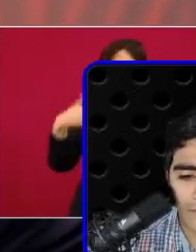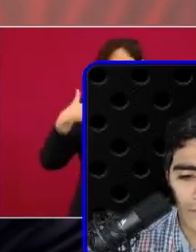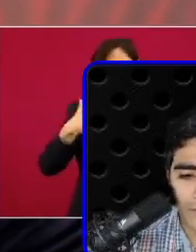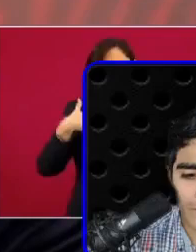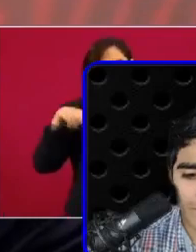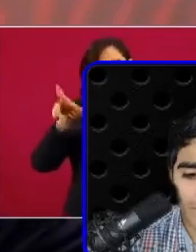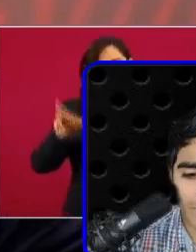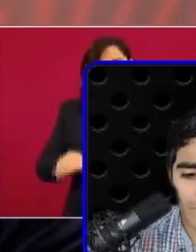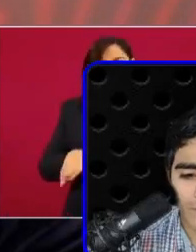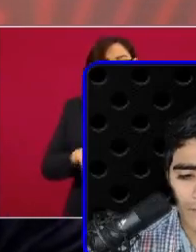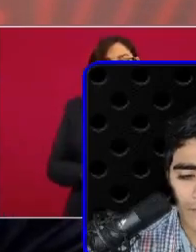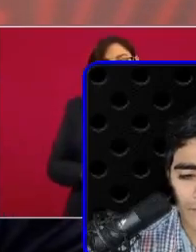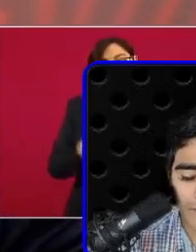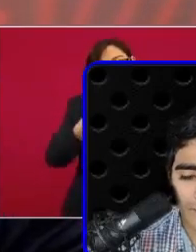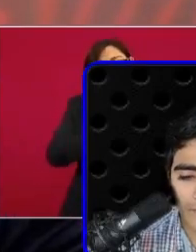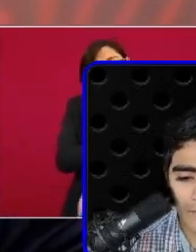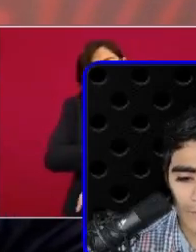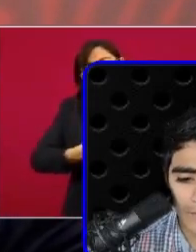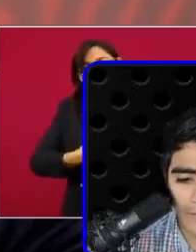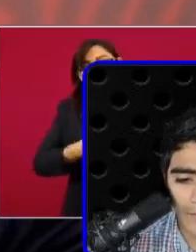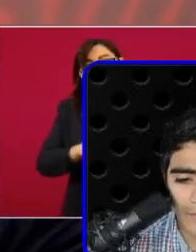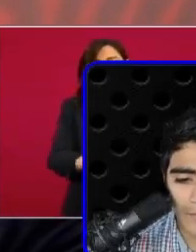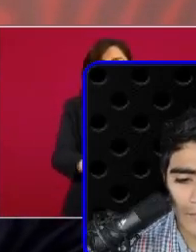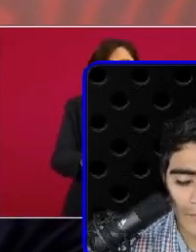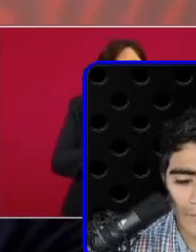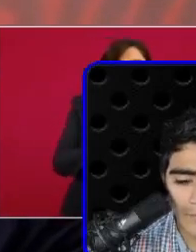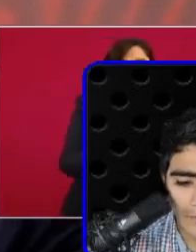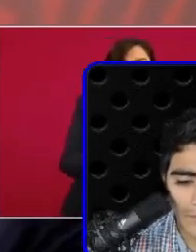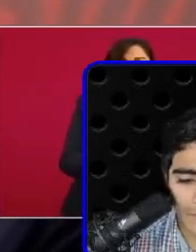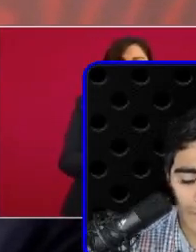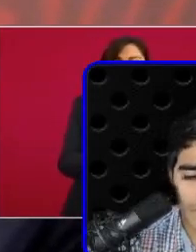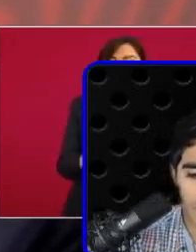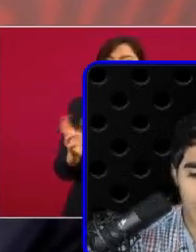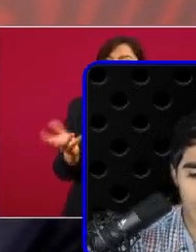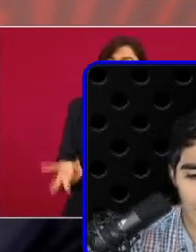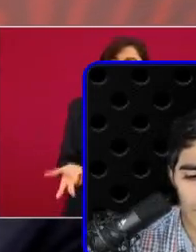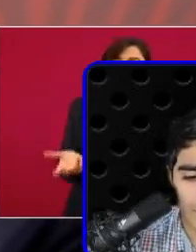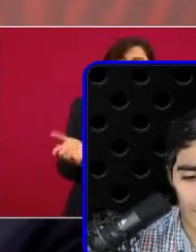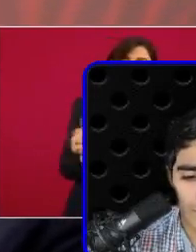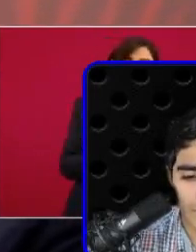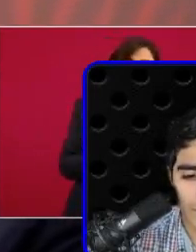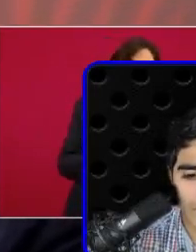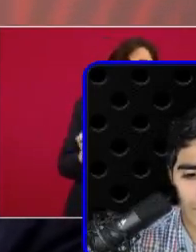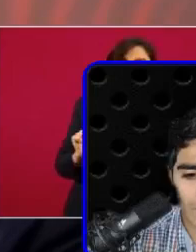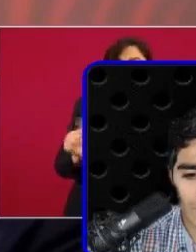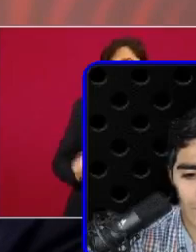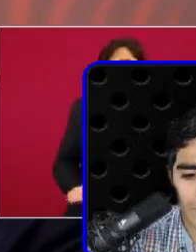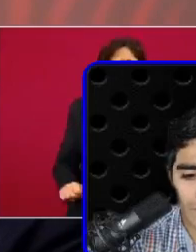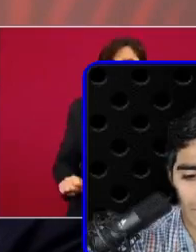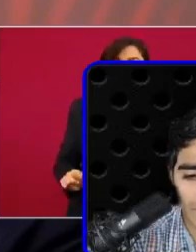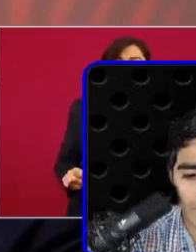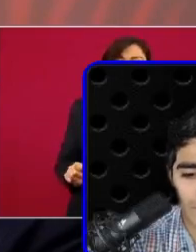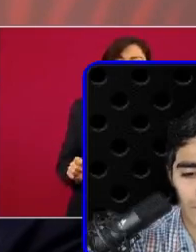sus familiares, a los amigos, a los artistas, a